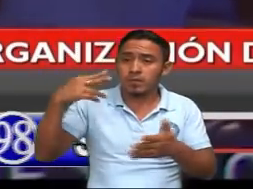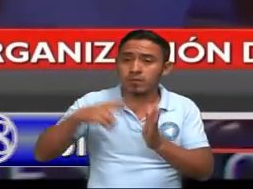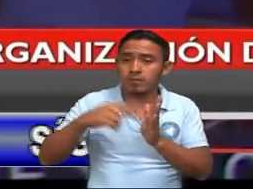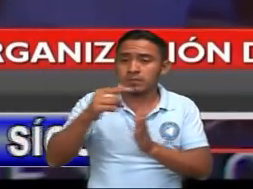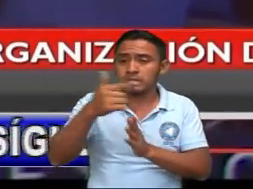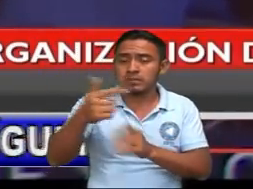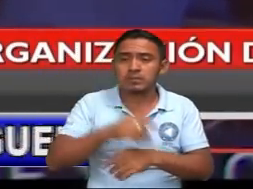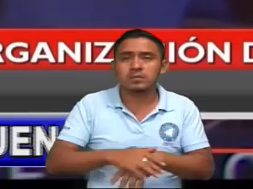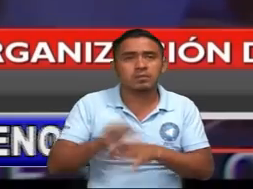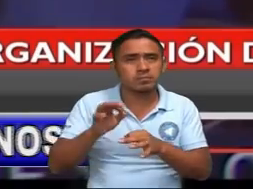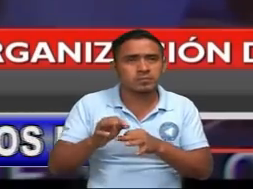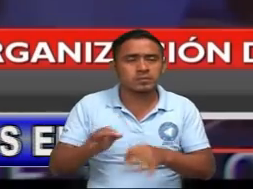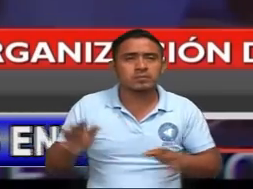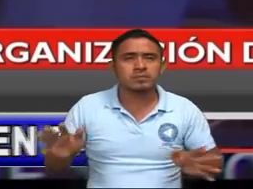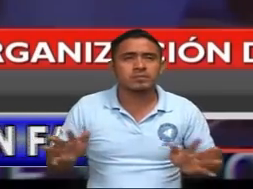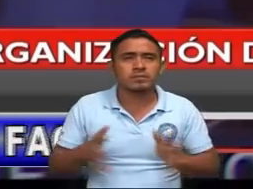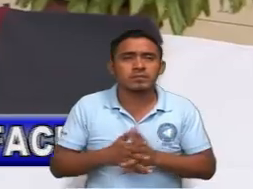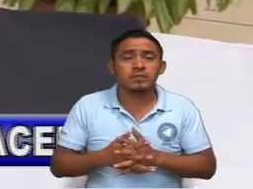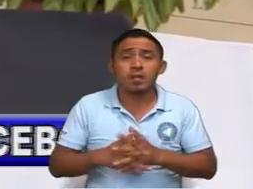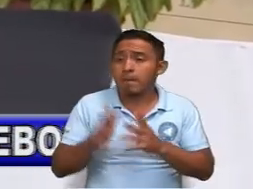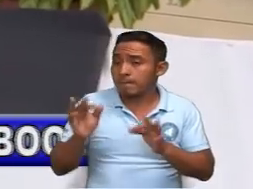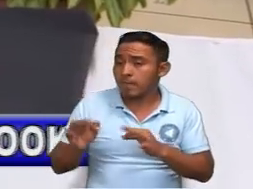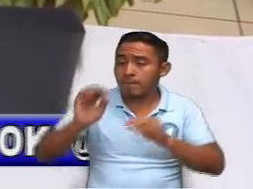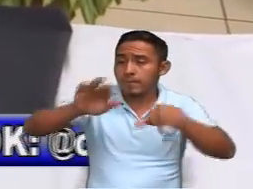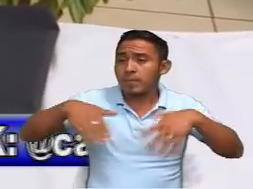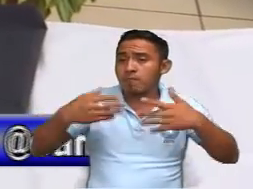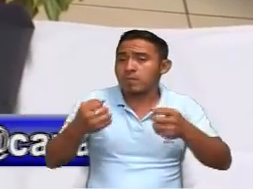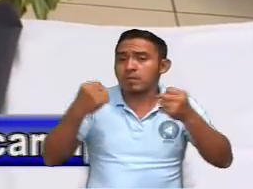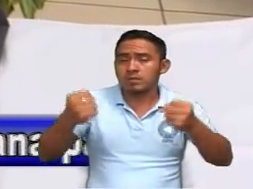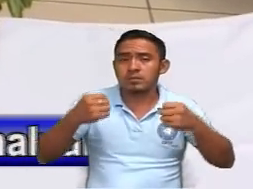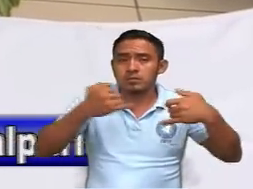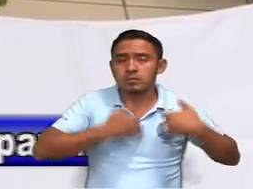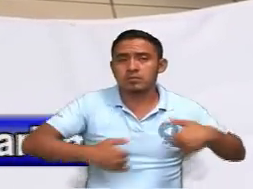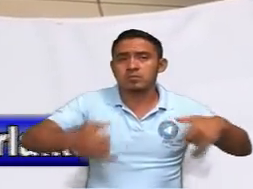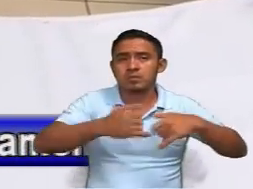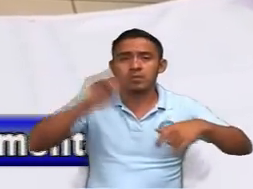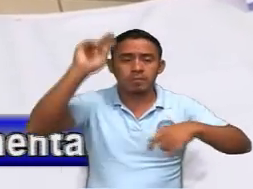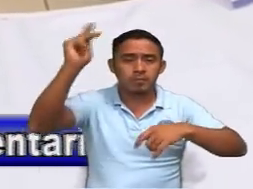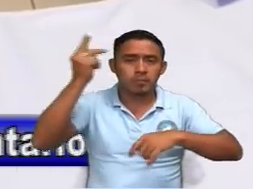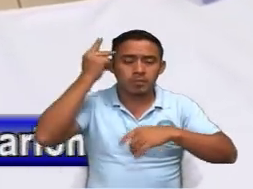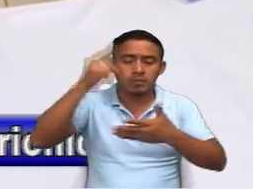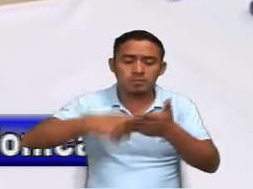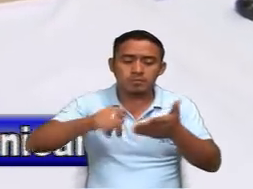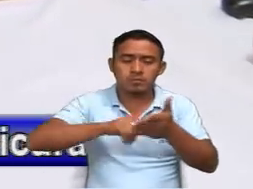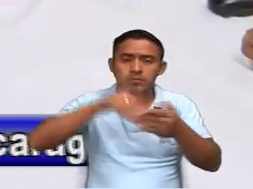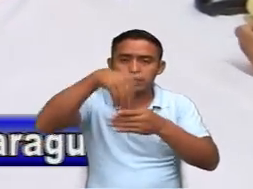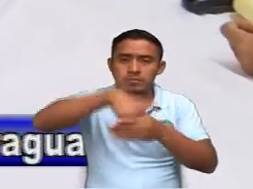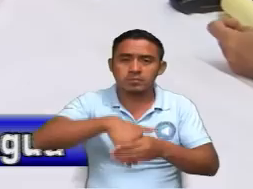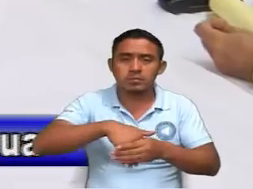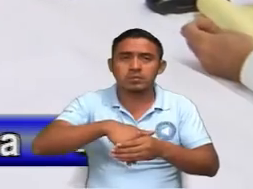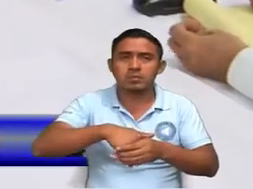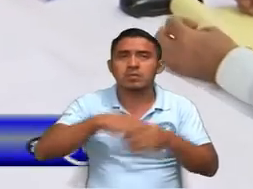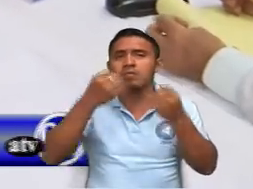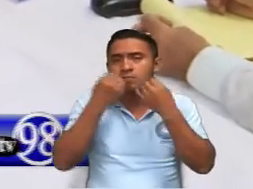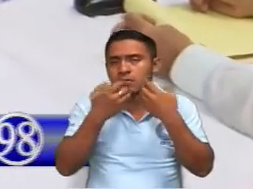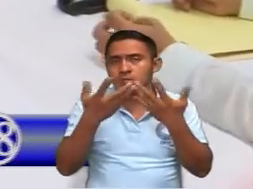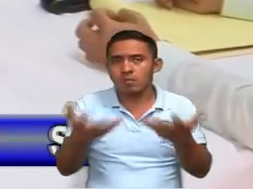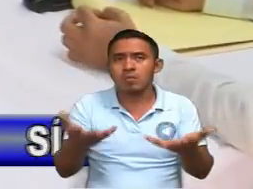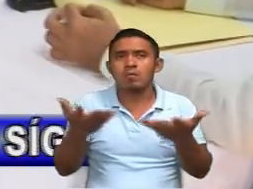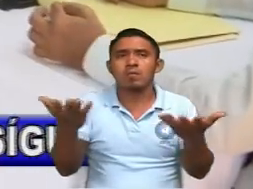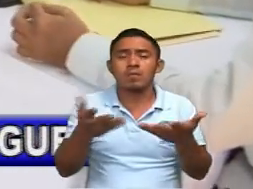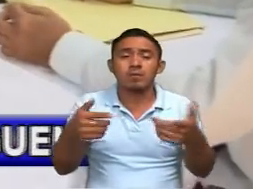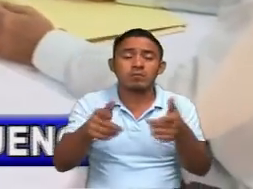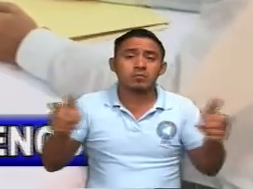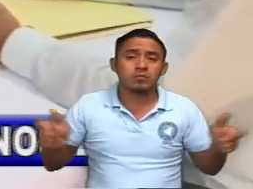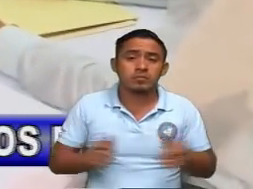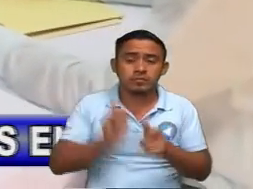con este organismo internacional de cara al fortalecimiento institucional político electoral de Nicaragua. Asimismo, se informó que la